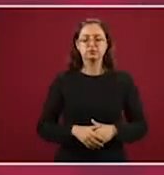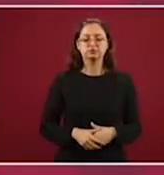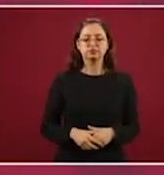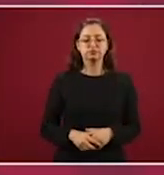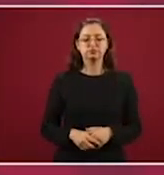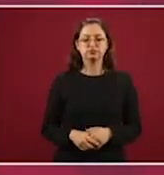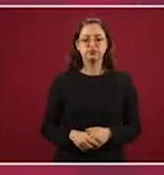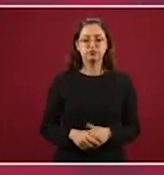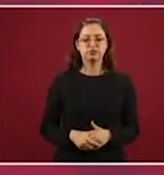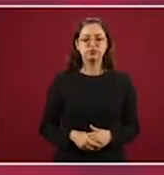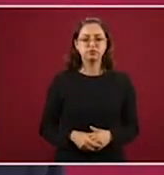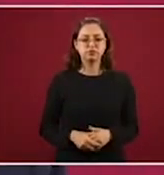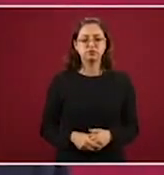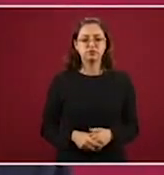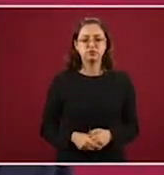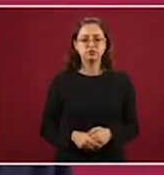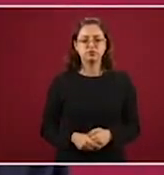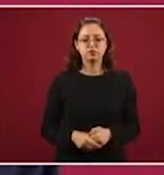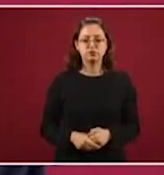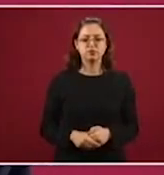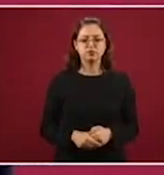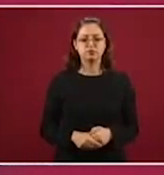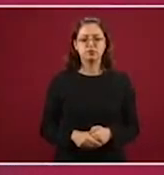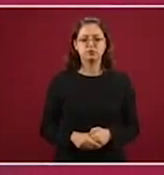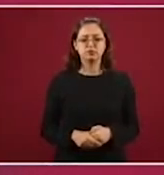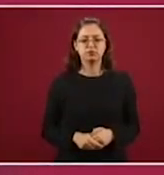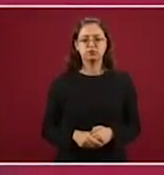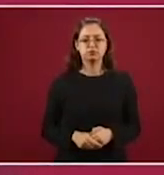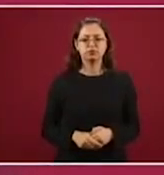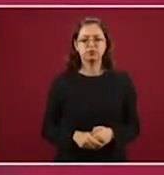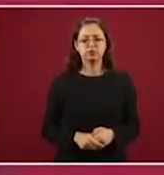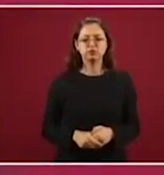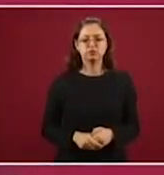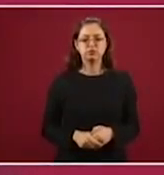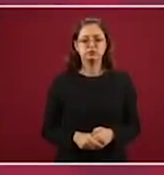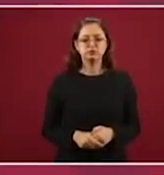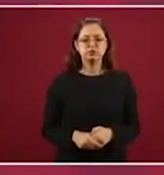y vamos a actuar de manera